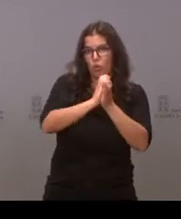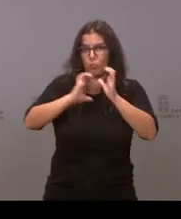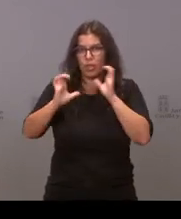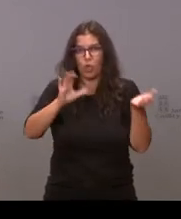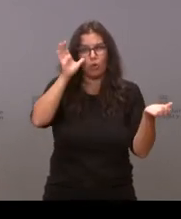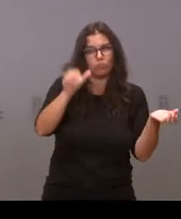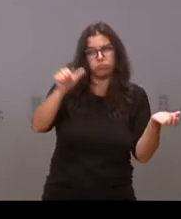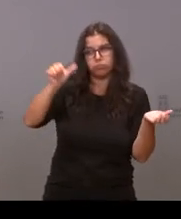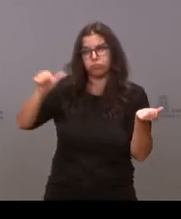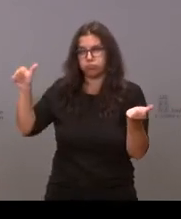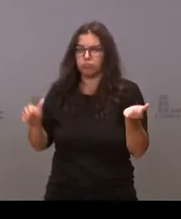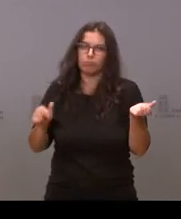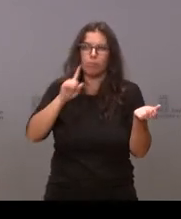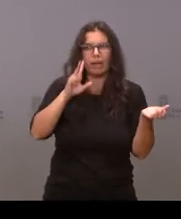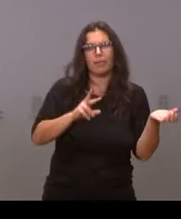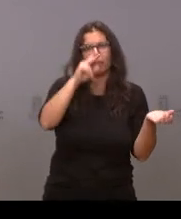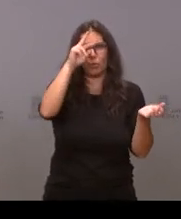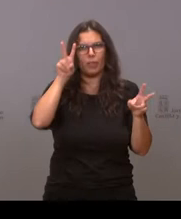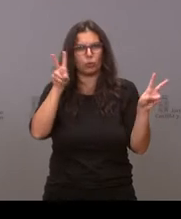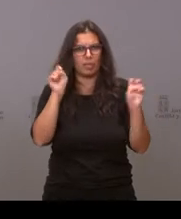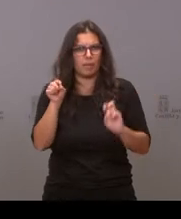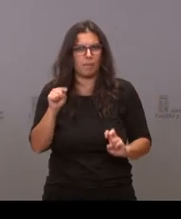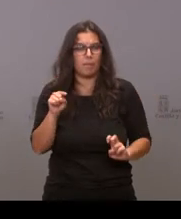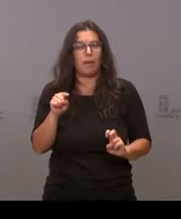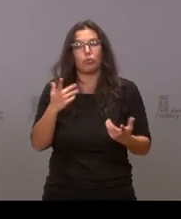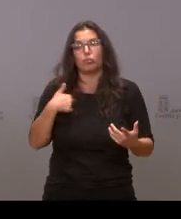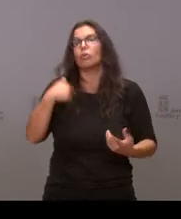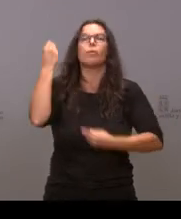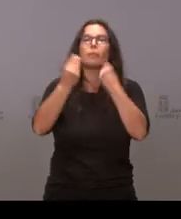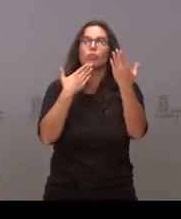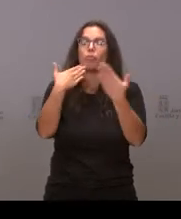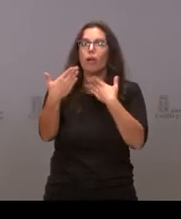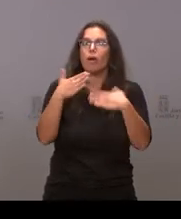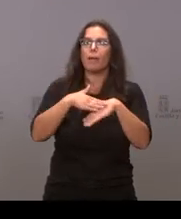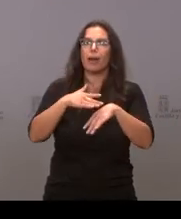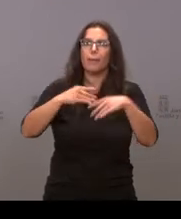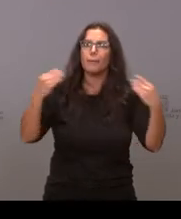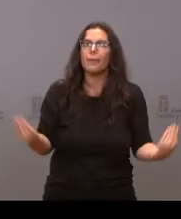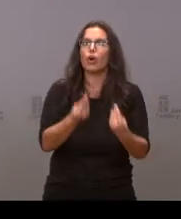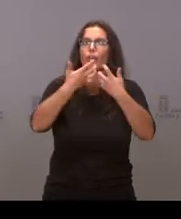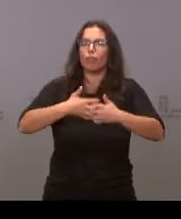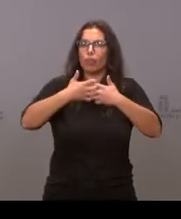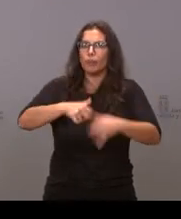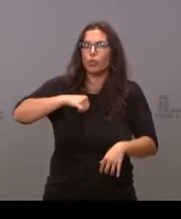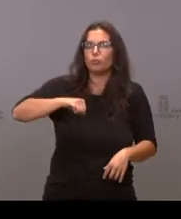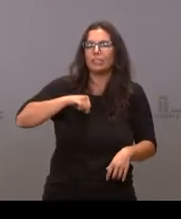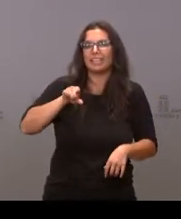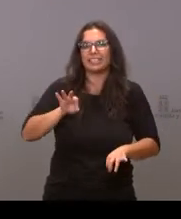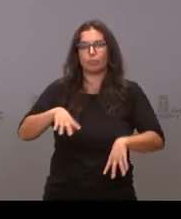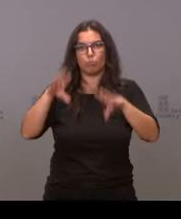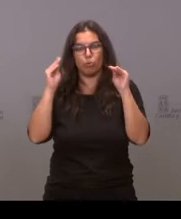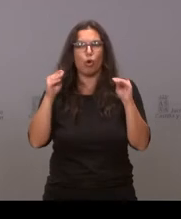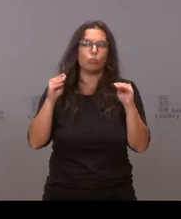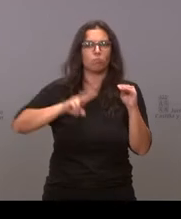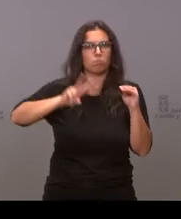pues hay una cierta preocupación y yo creo que el dialogar sobre cómo mejorar el funcionamiento del hospital en burgos